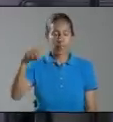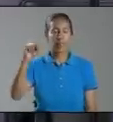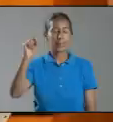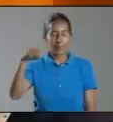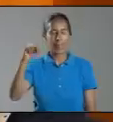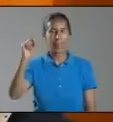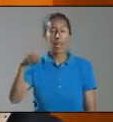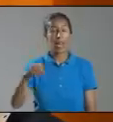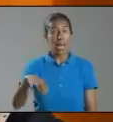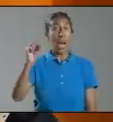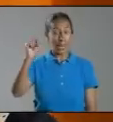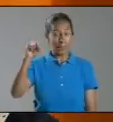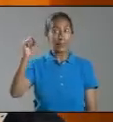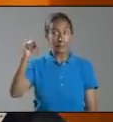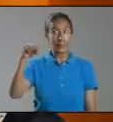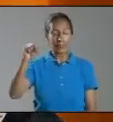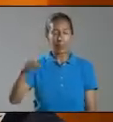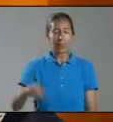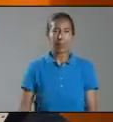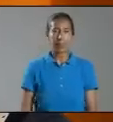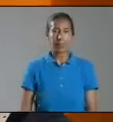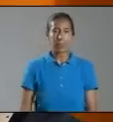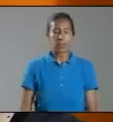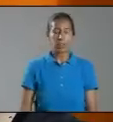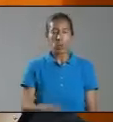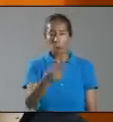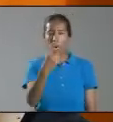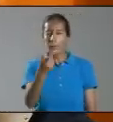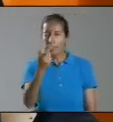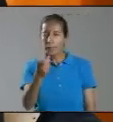sí pues. Y yo a veces paro,